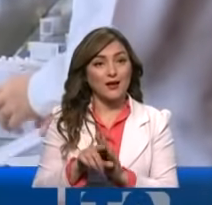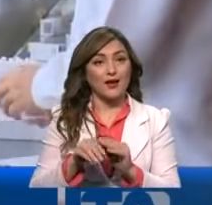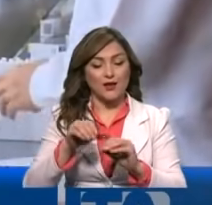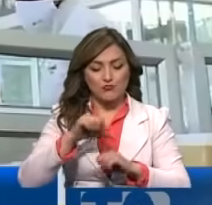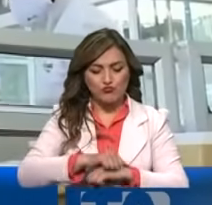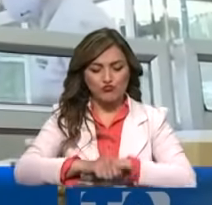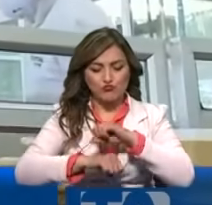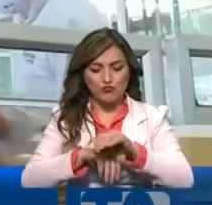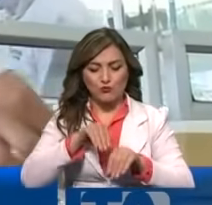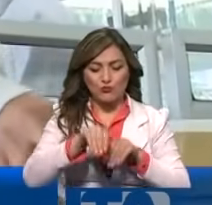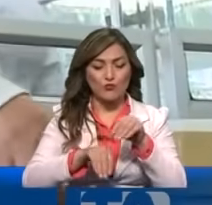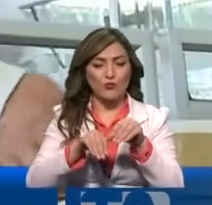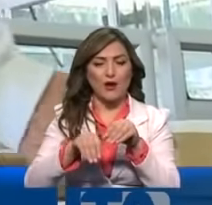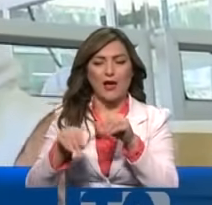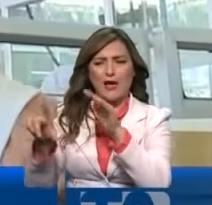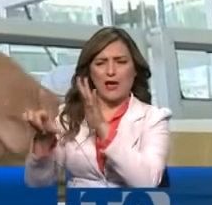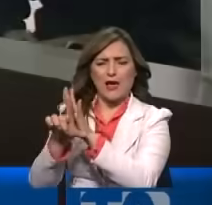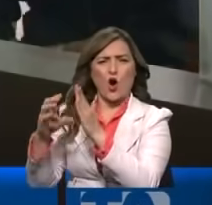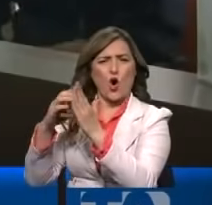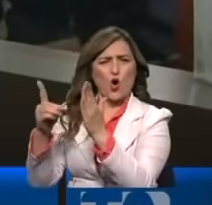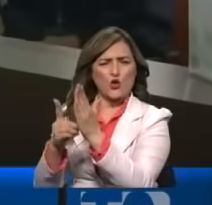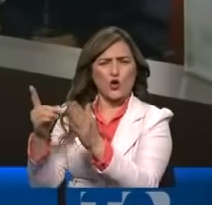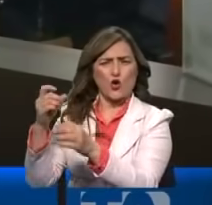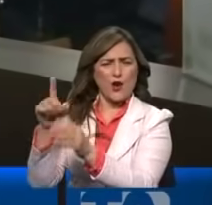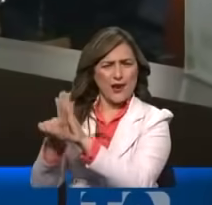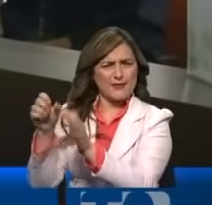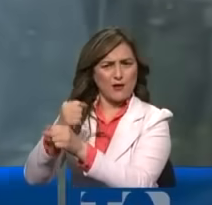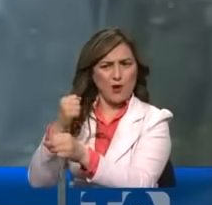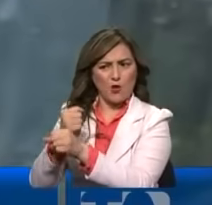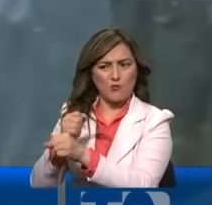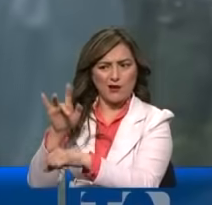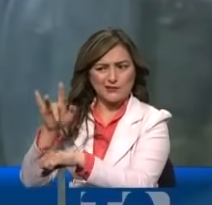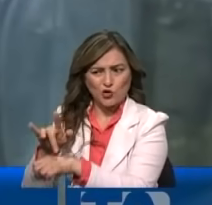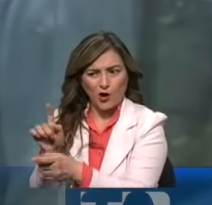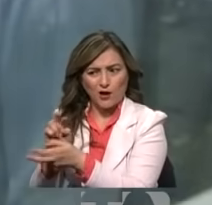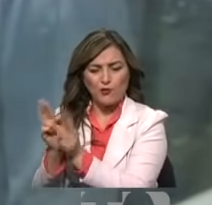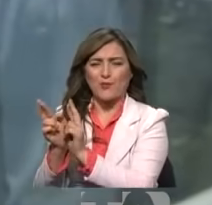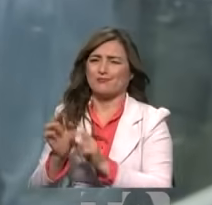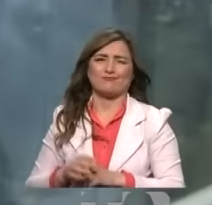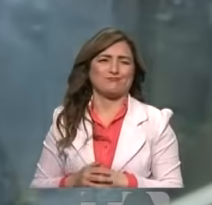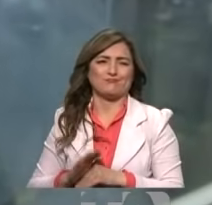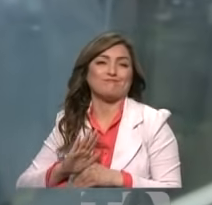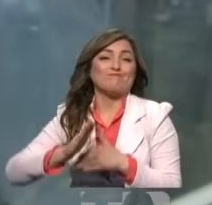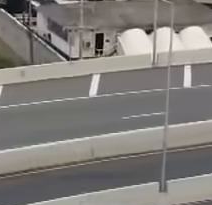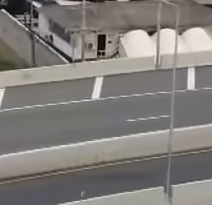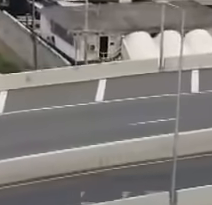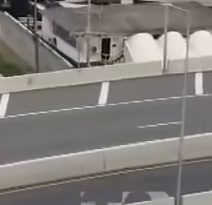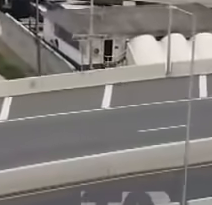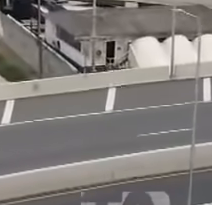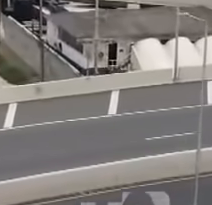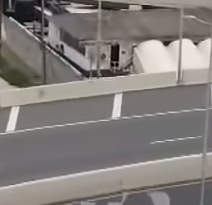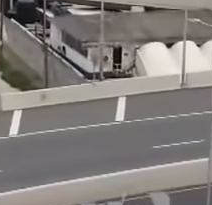no va a topar el Código del Trabajo, sino que será complementaria. Joana Ramos, 24 horas.